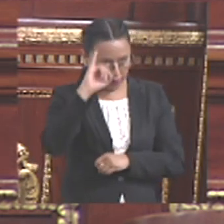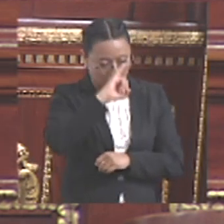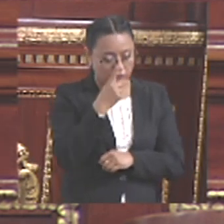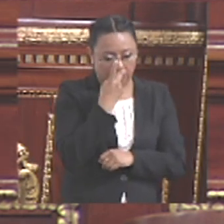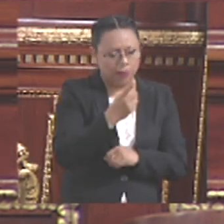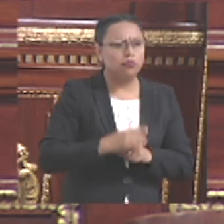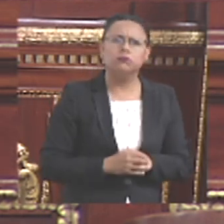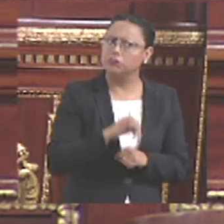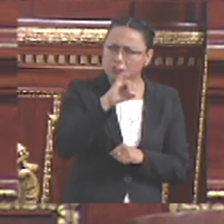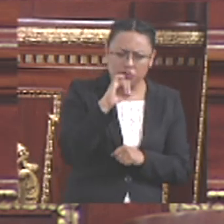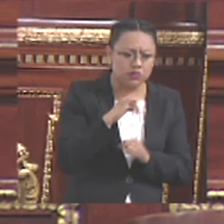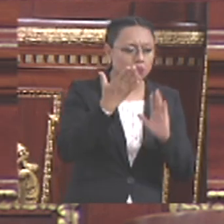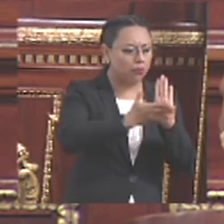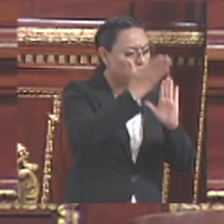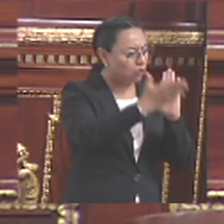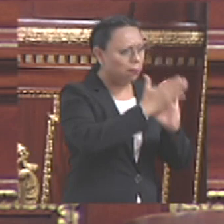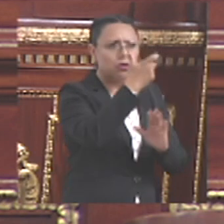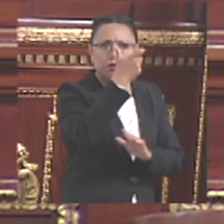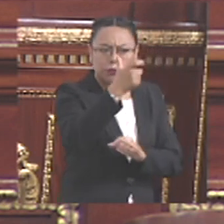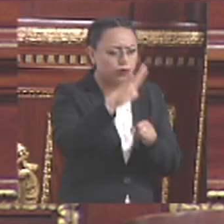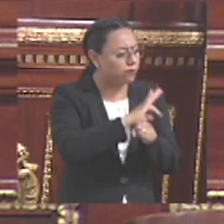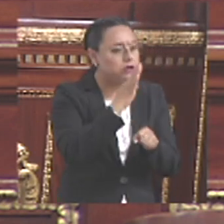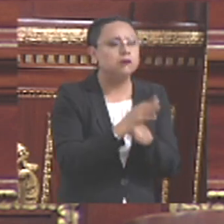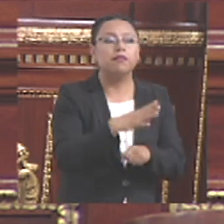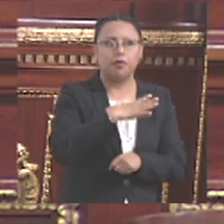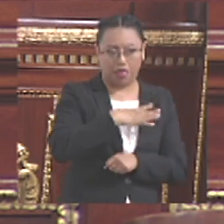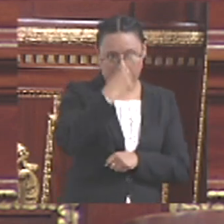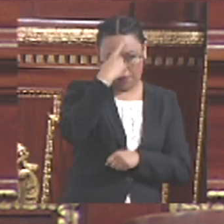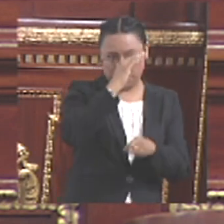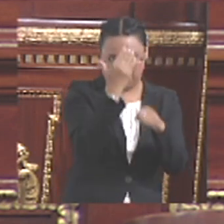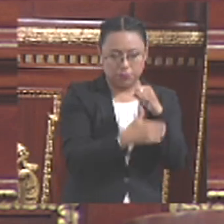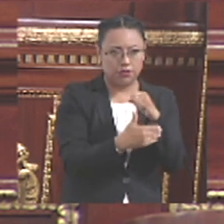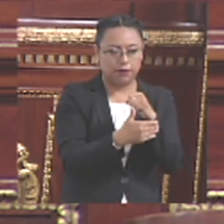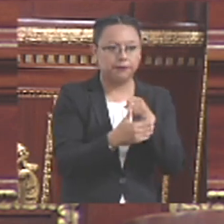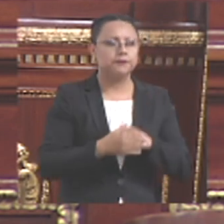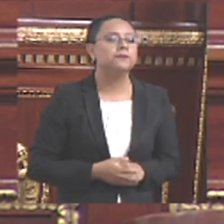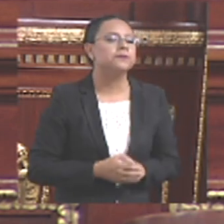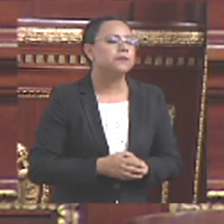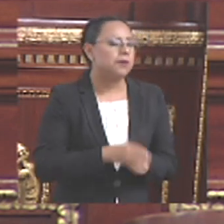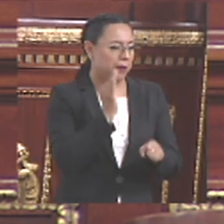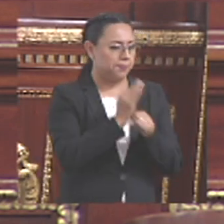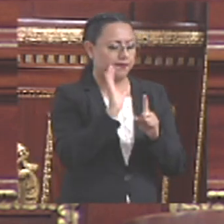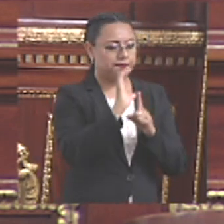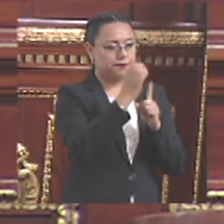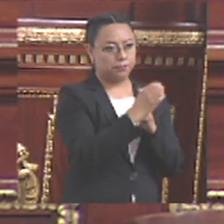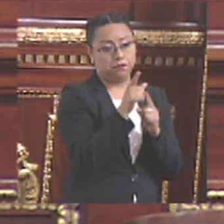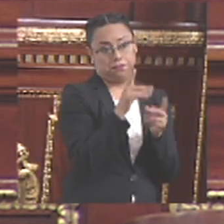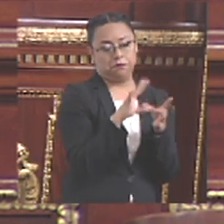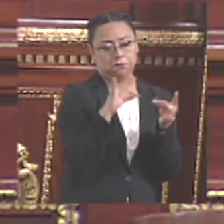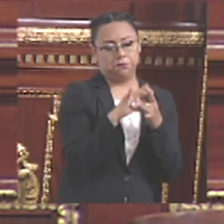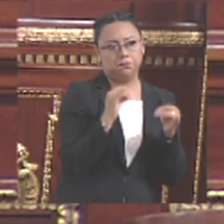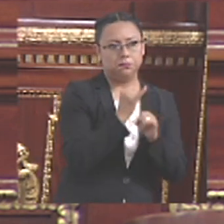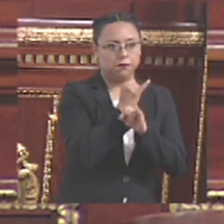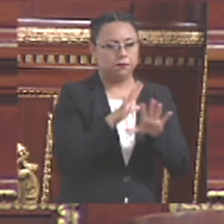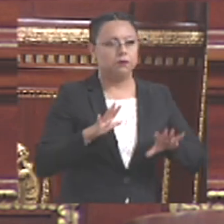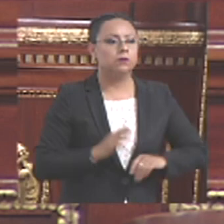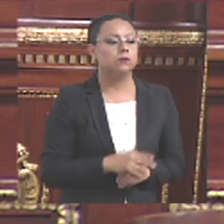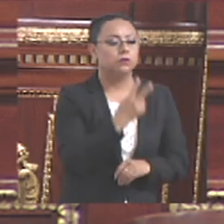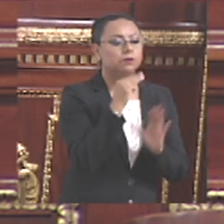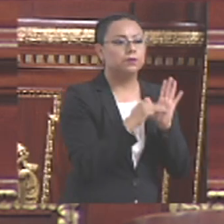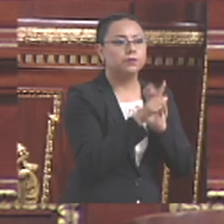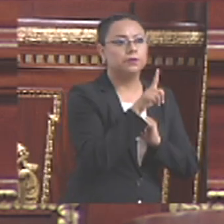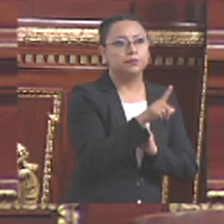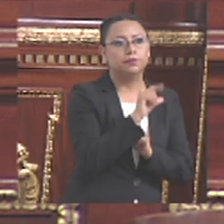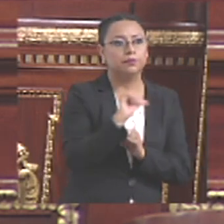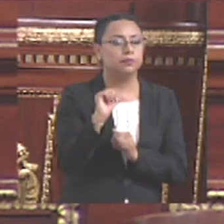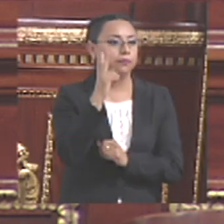la reconstrucción. Miren ustedes, según la comisión y sus datos, del 2017 al 2023, en el